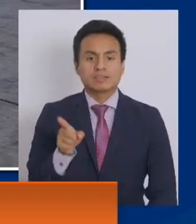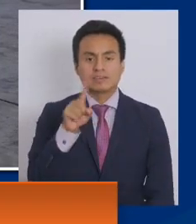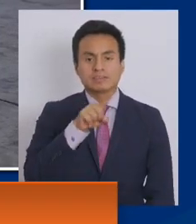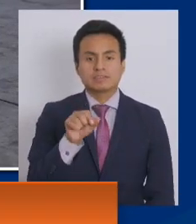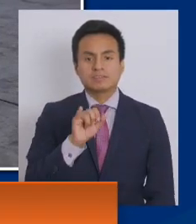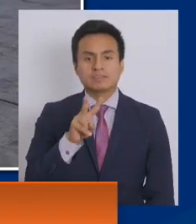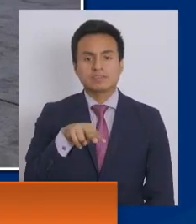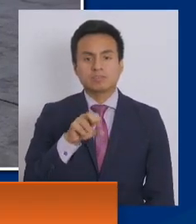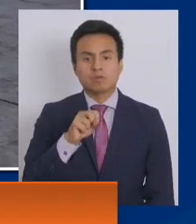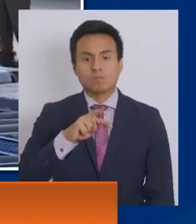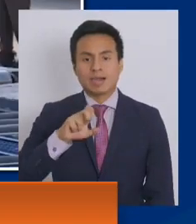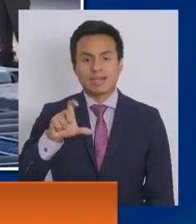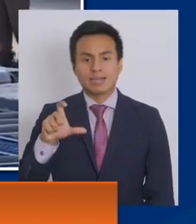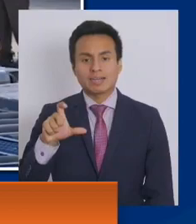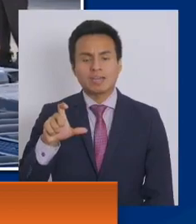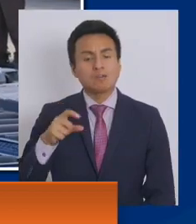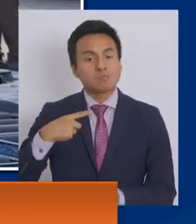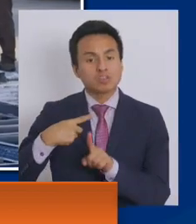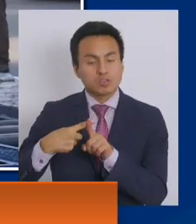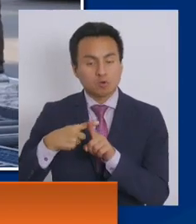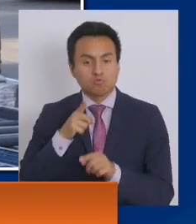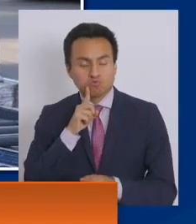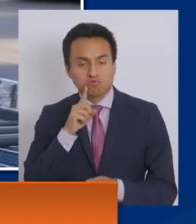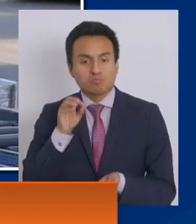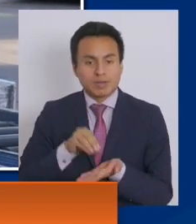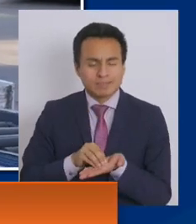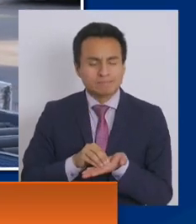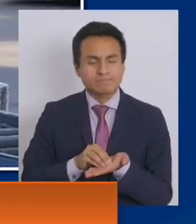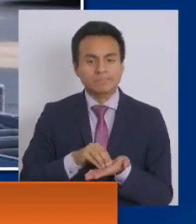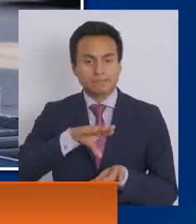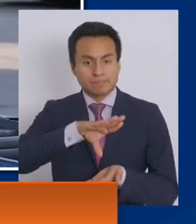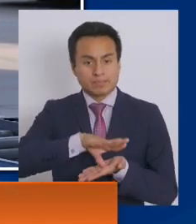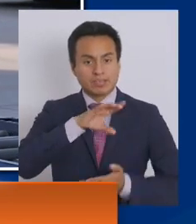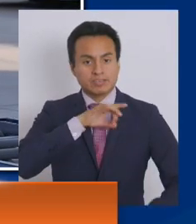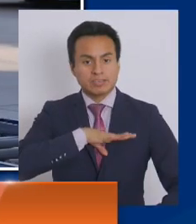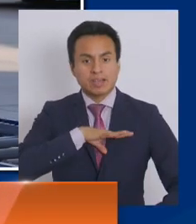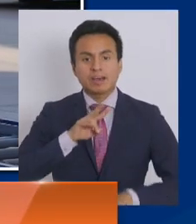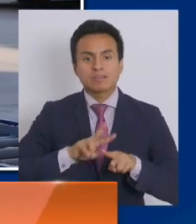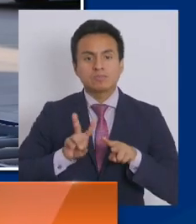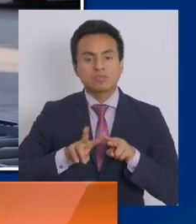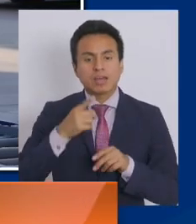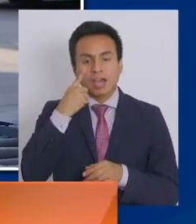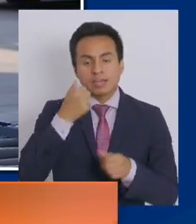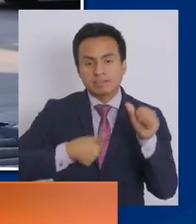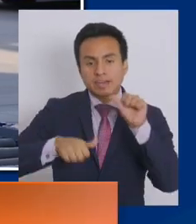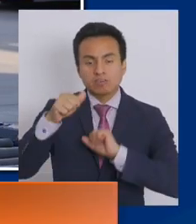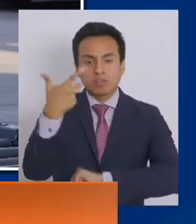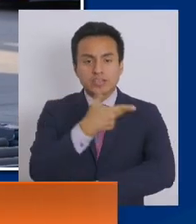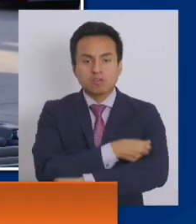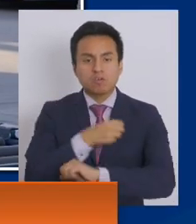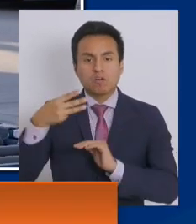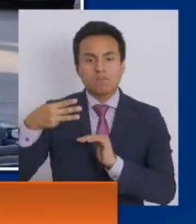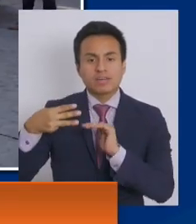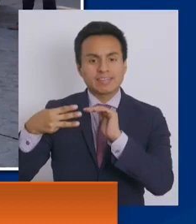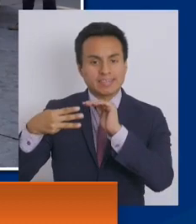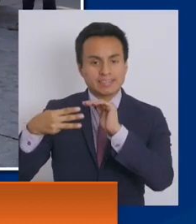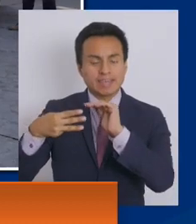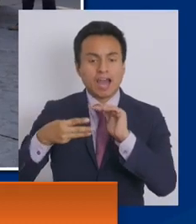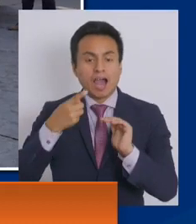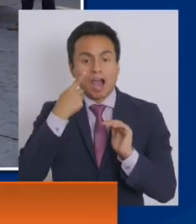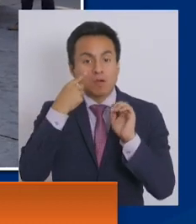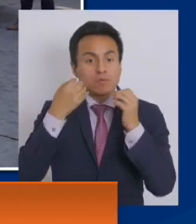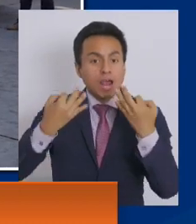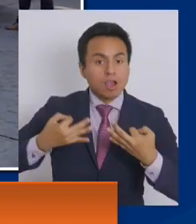además otra ventaja y es que en el país estamos realizando un ensayo clínico de fase 3 para probar